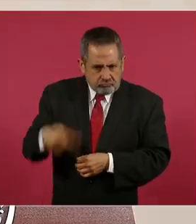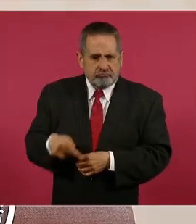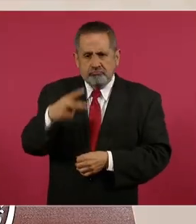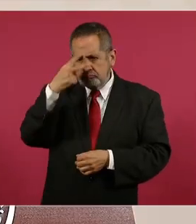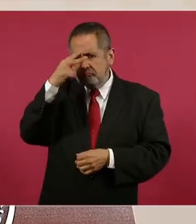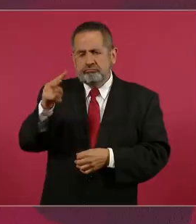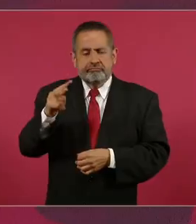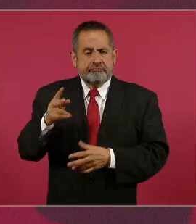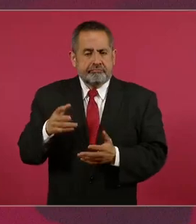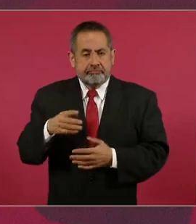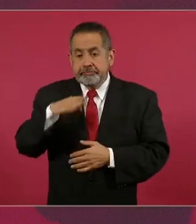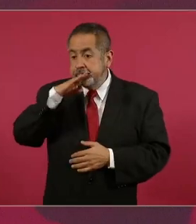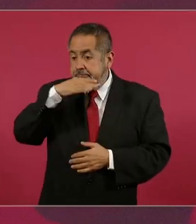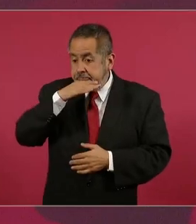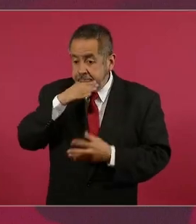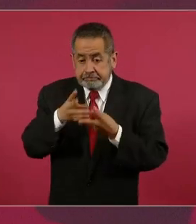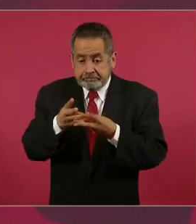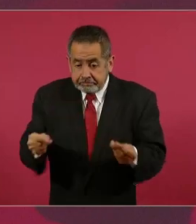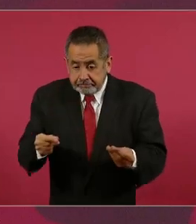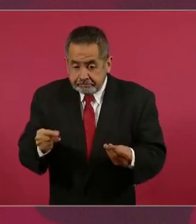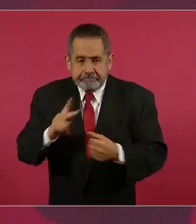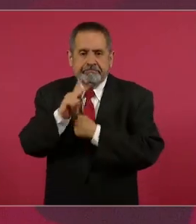y sin maíz no hay país.